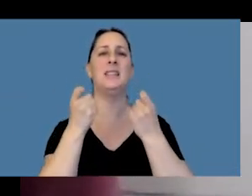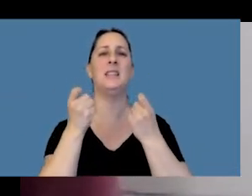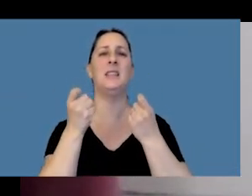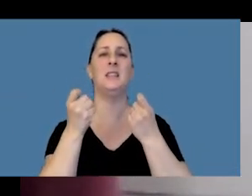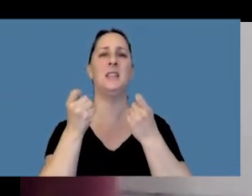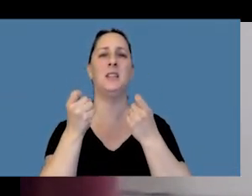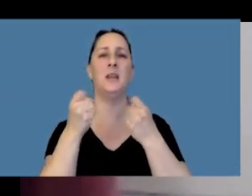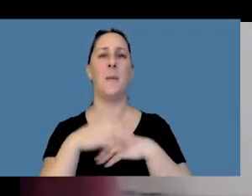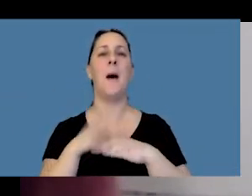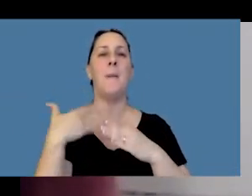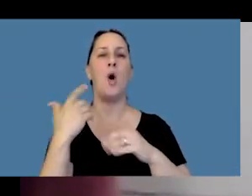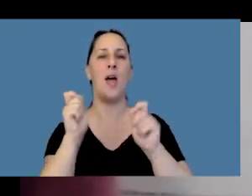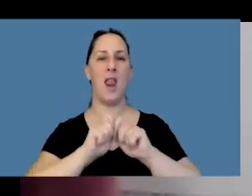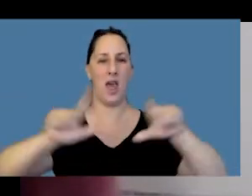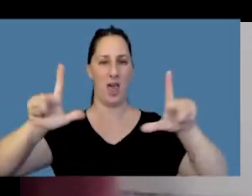cooperes.